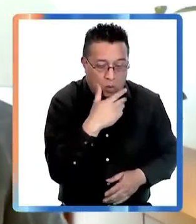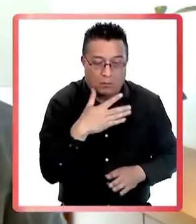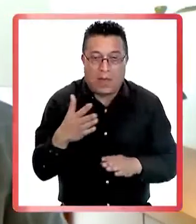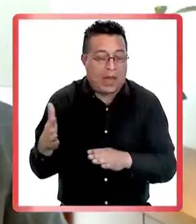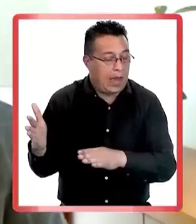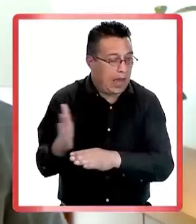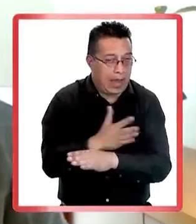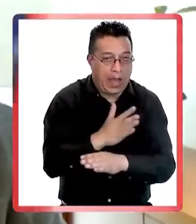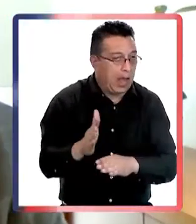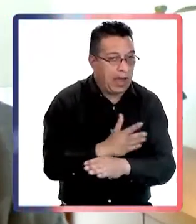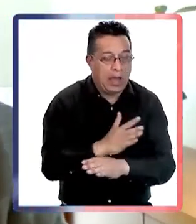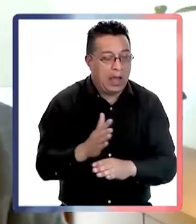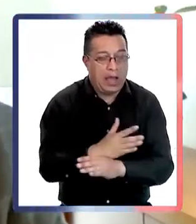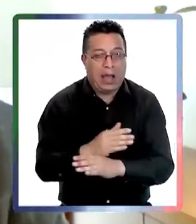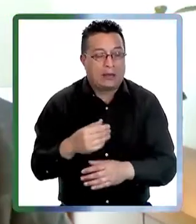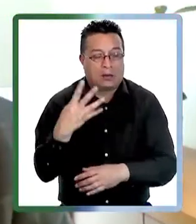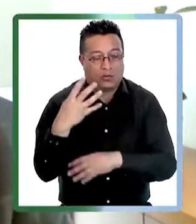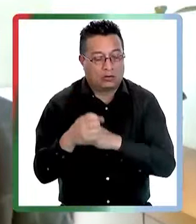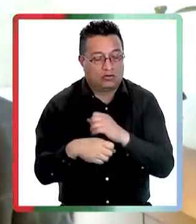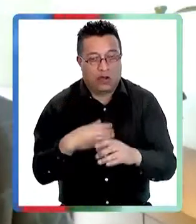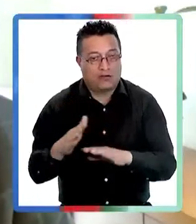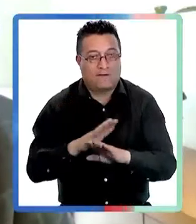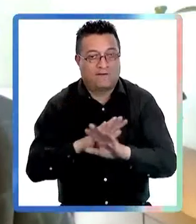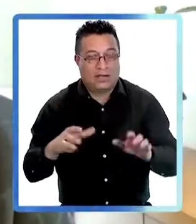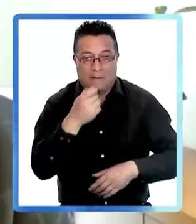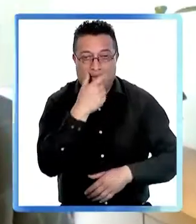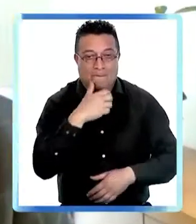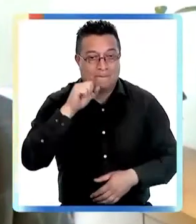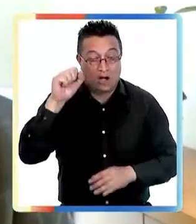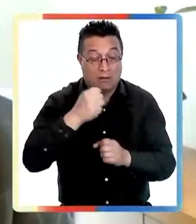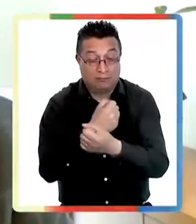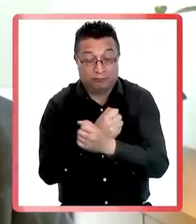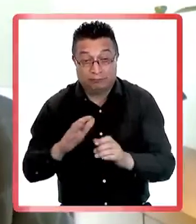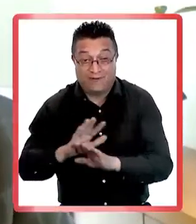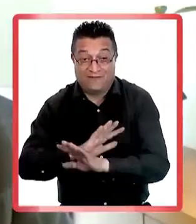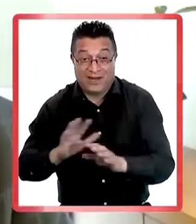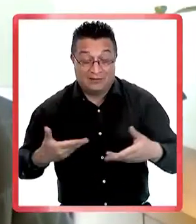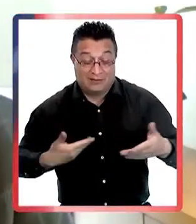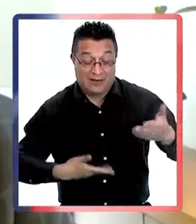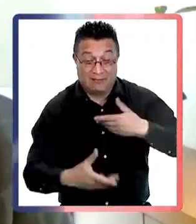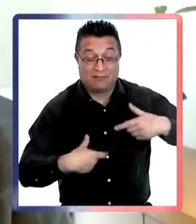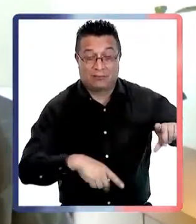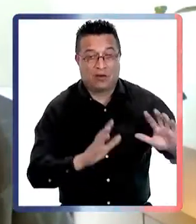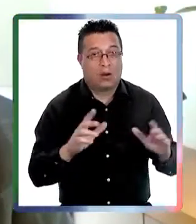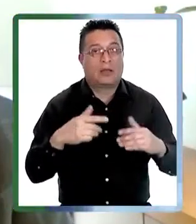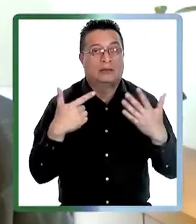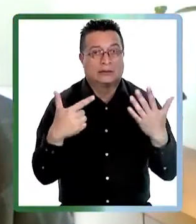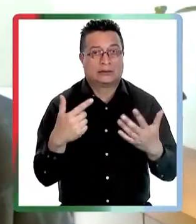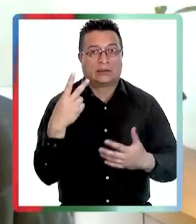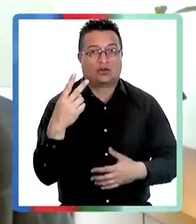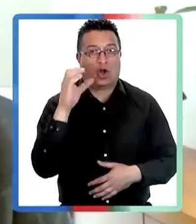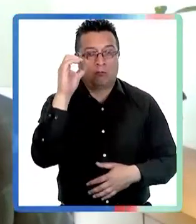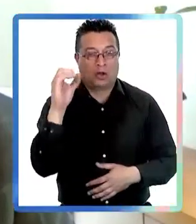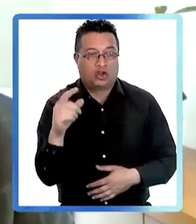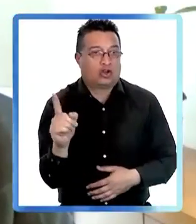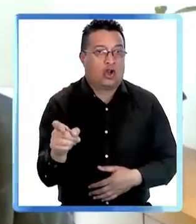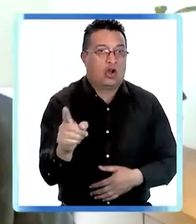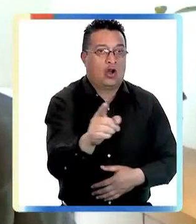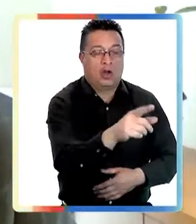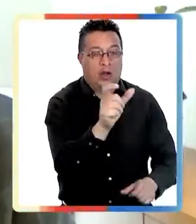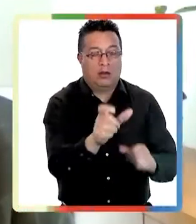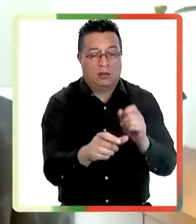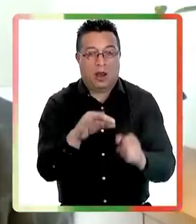ser bastante antes del término de esta administración. Si tenemos, como dije, 72% de los